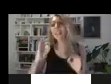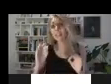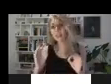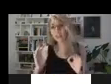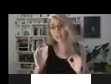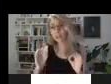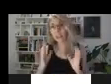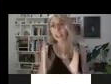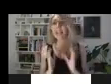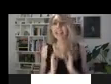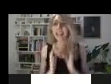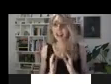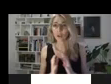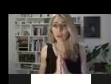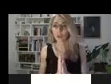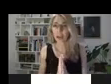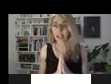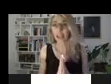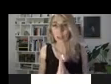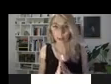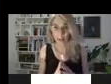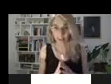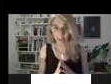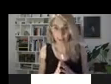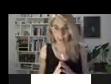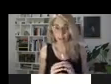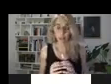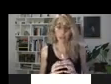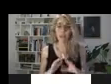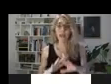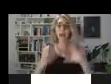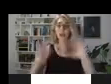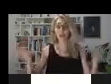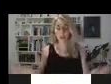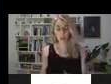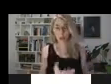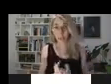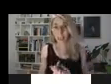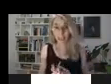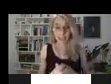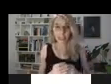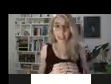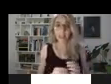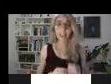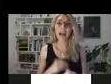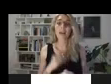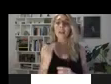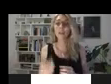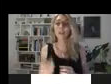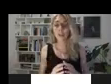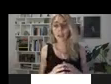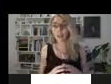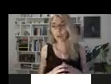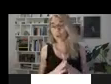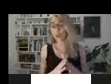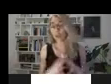algunos elementos del mercado a escala global. Ya con la mirada general y